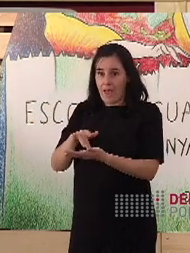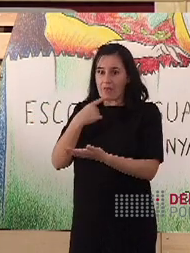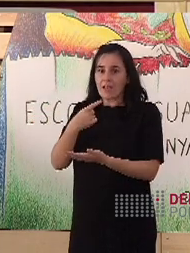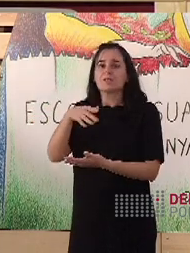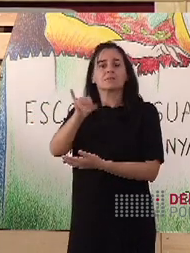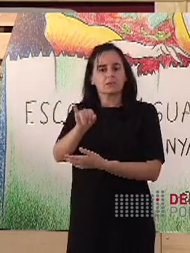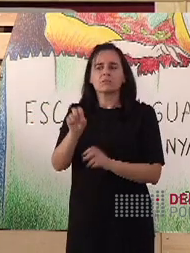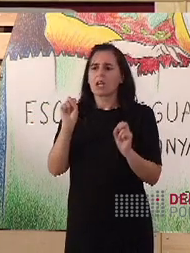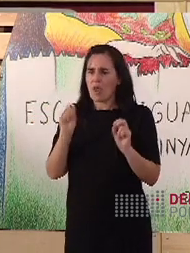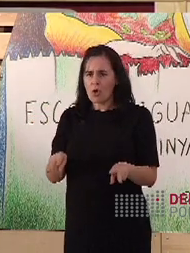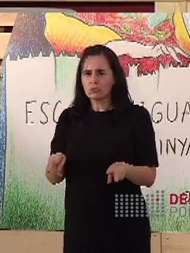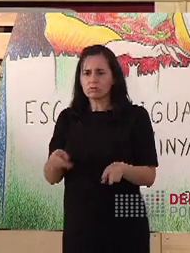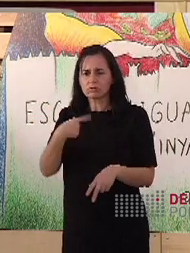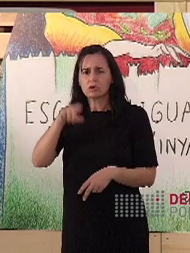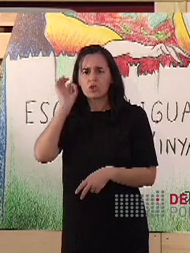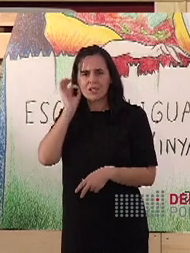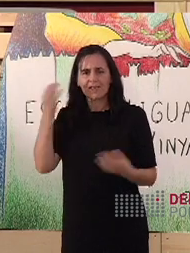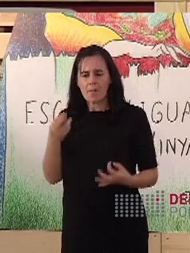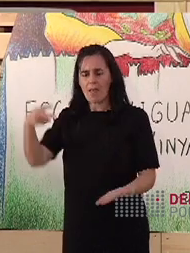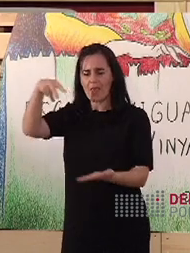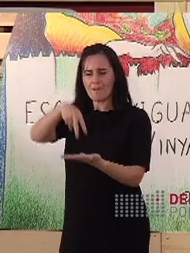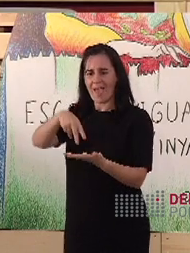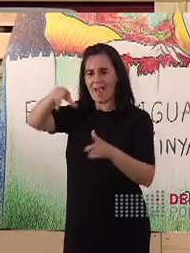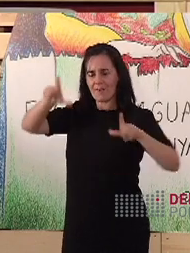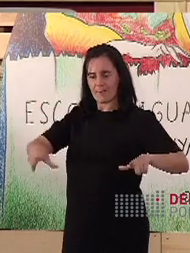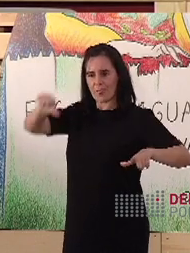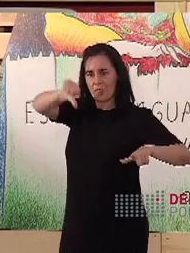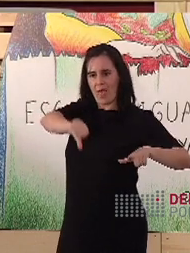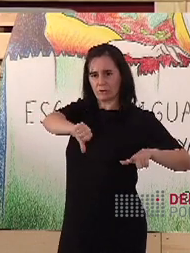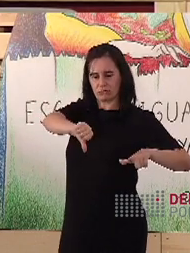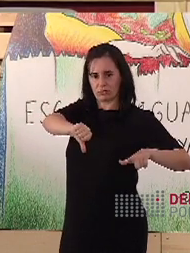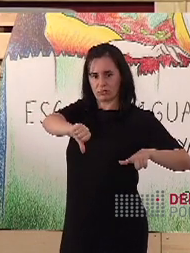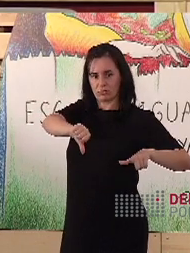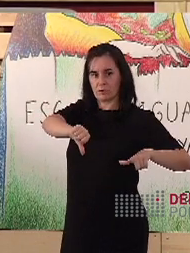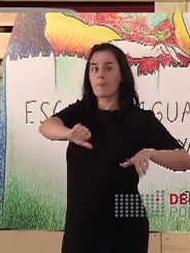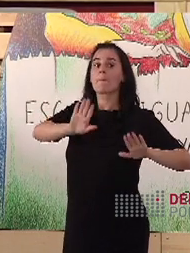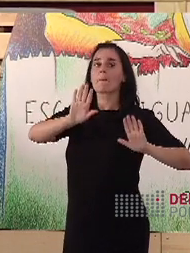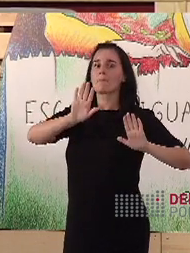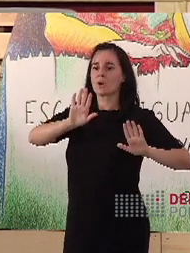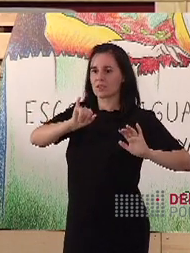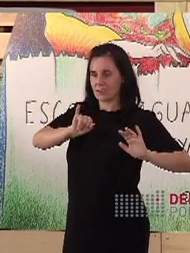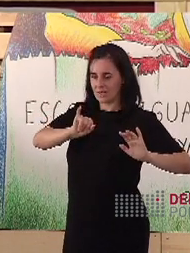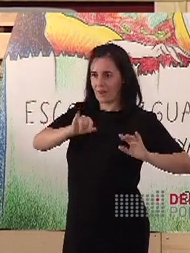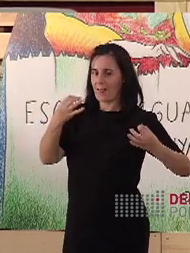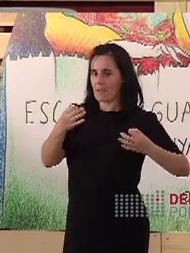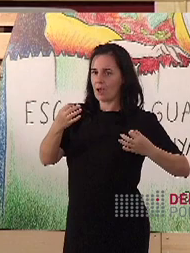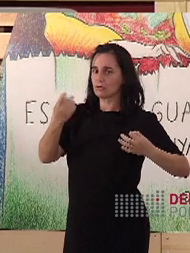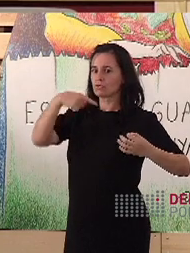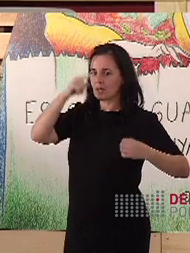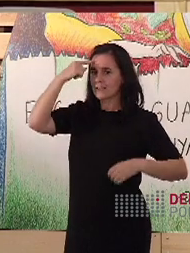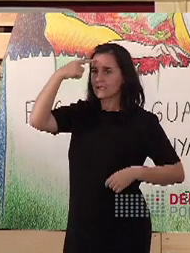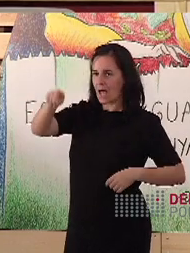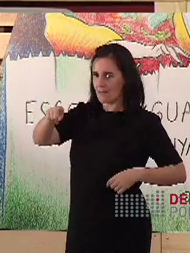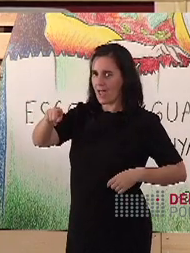razón, nos temos que poñer de pé e no centro. Eso sí, sabendo que imos a